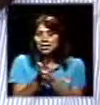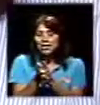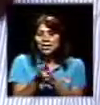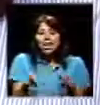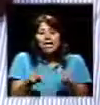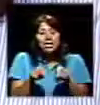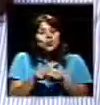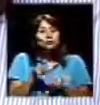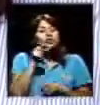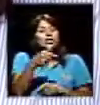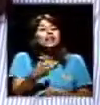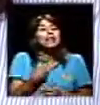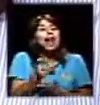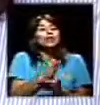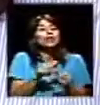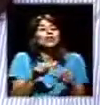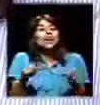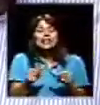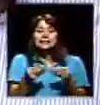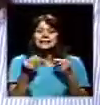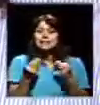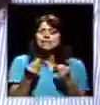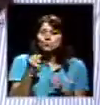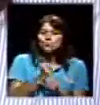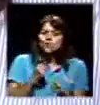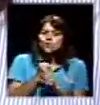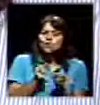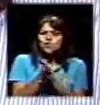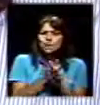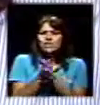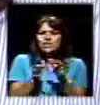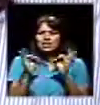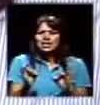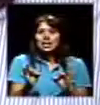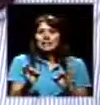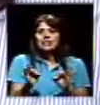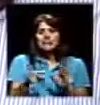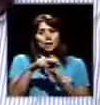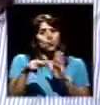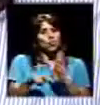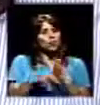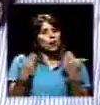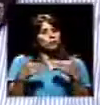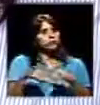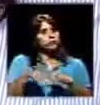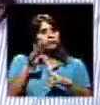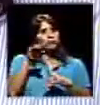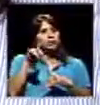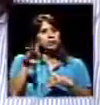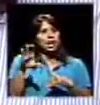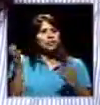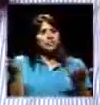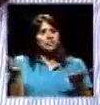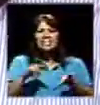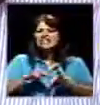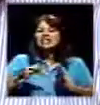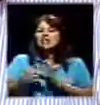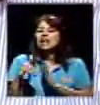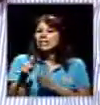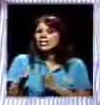son tan eficientes, que dan más de 100. Qué interesante. Entonces, ¿qué significa